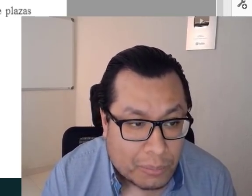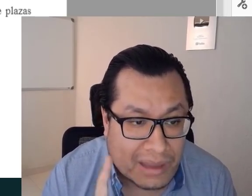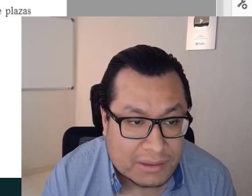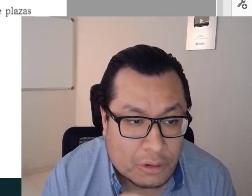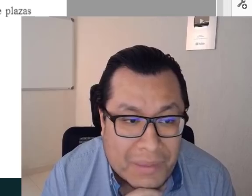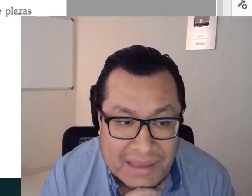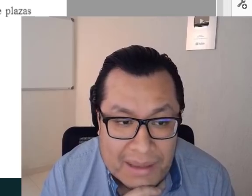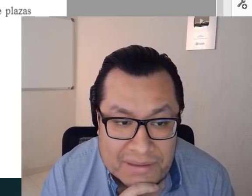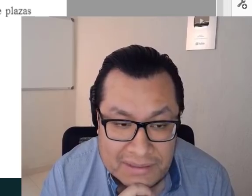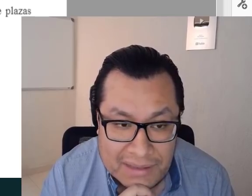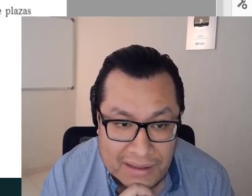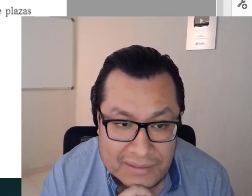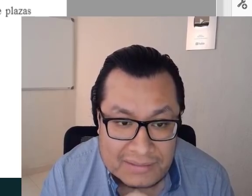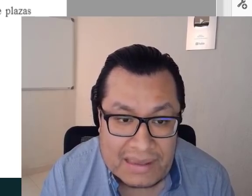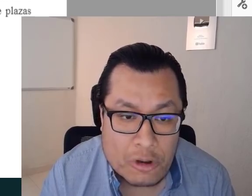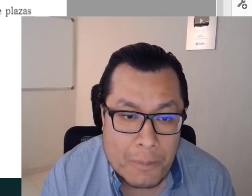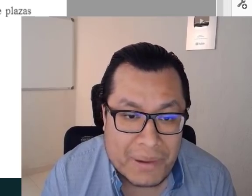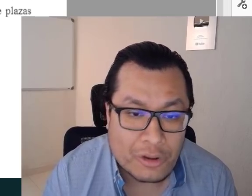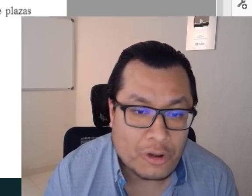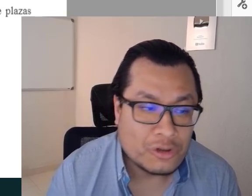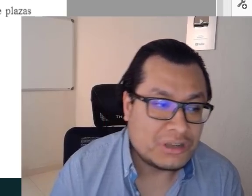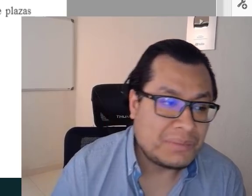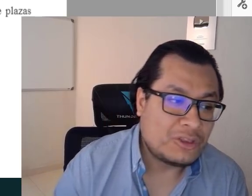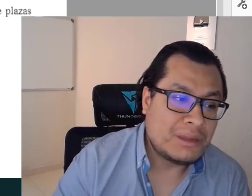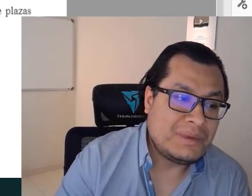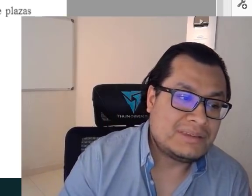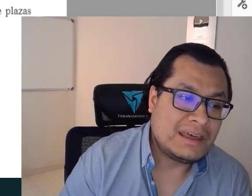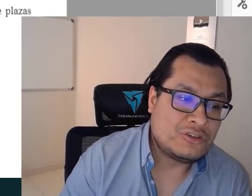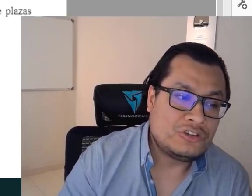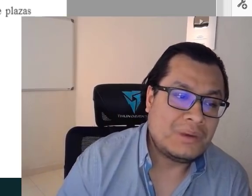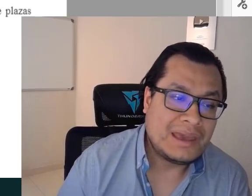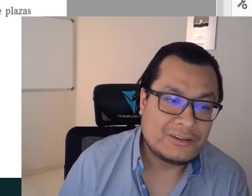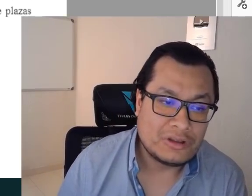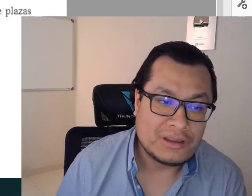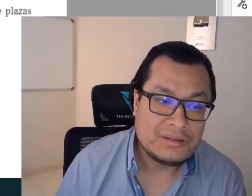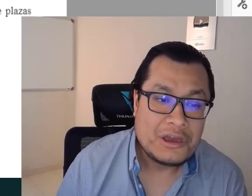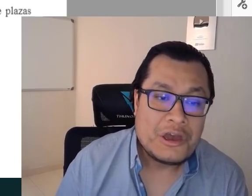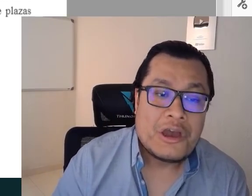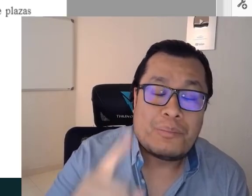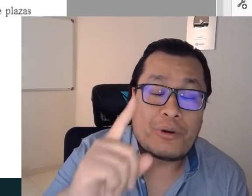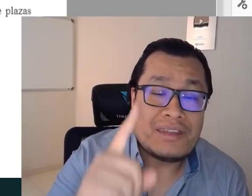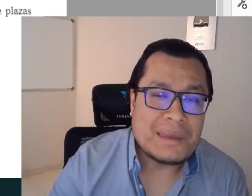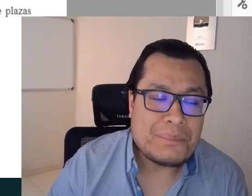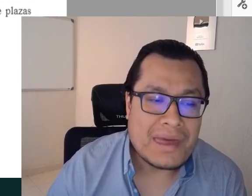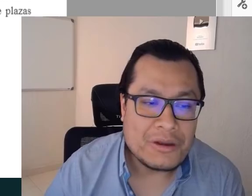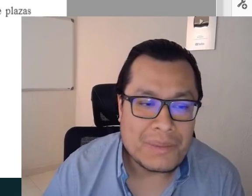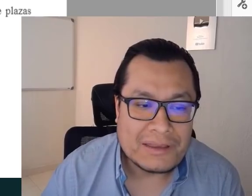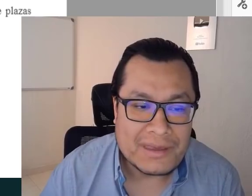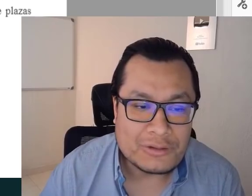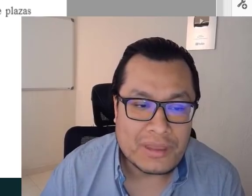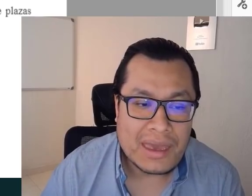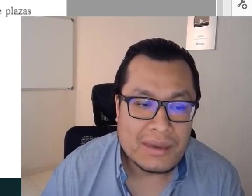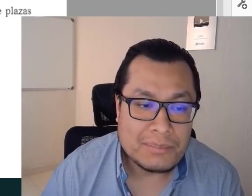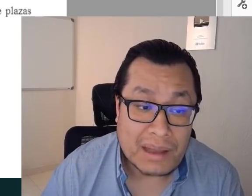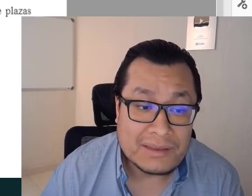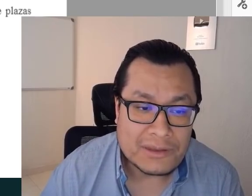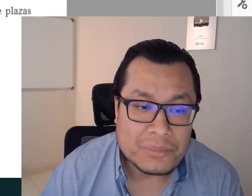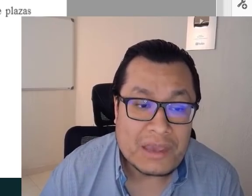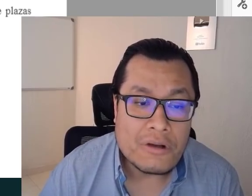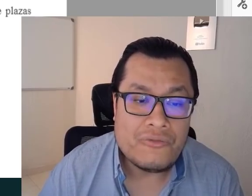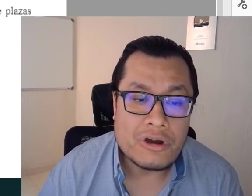por así convenir a mis intereses y con pleno conocimiento de mis derechos y obligaciones por este medio manifiesto de